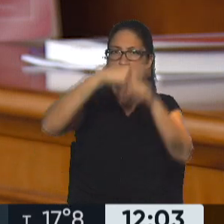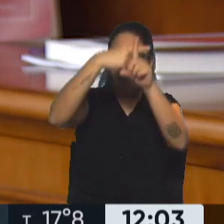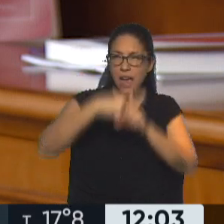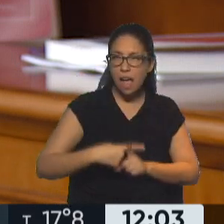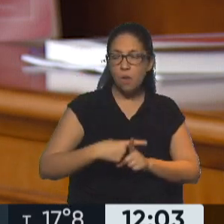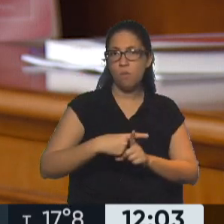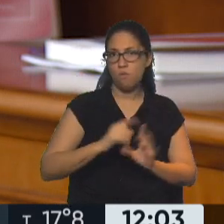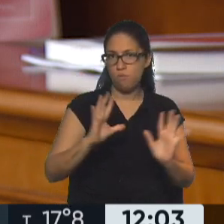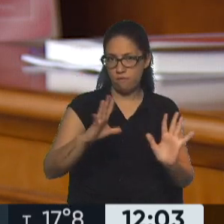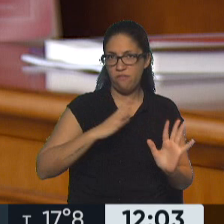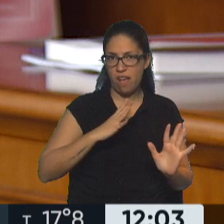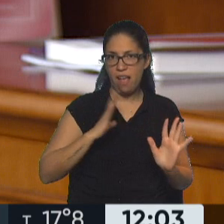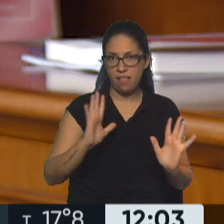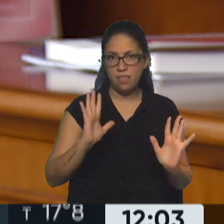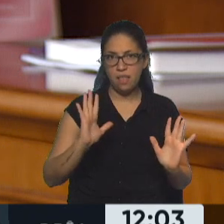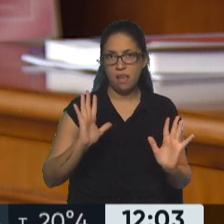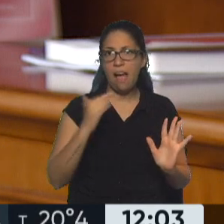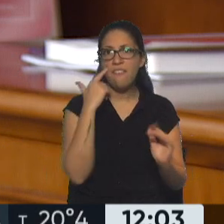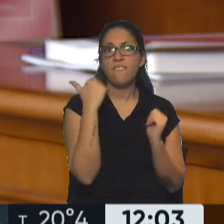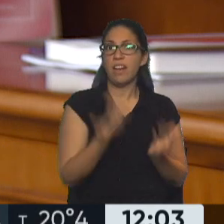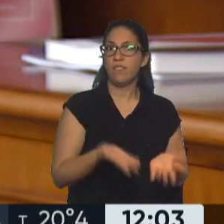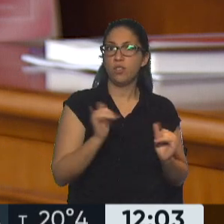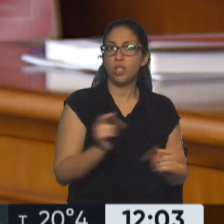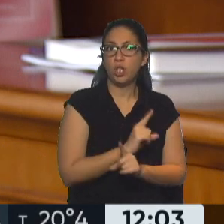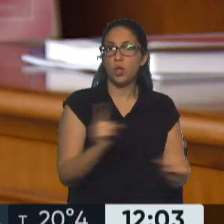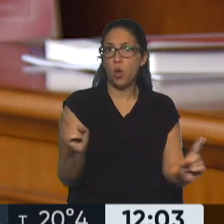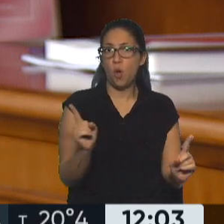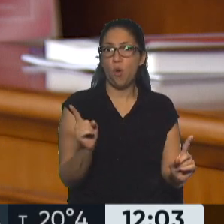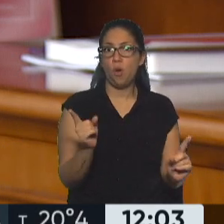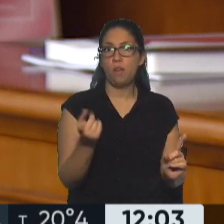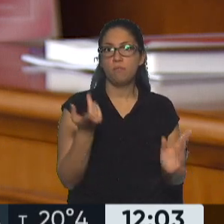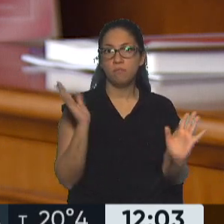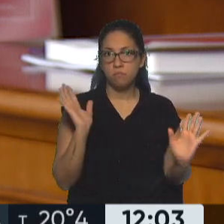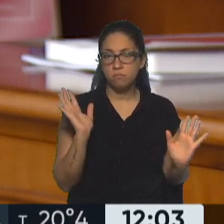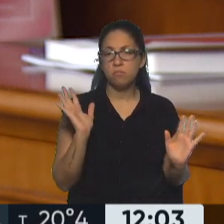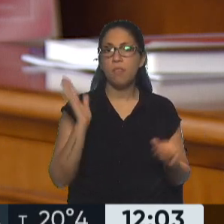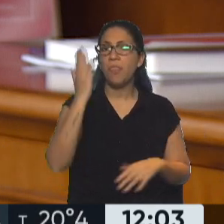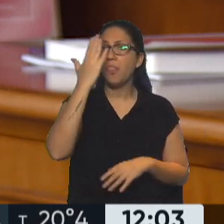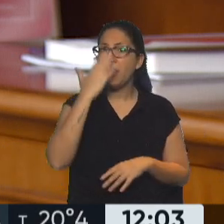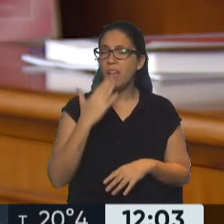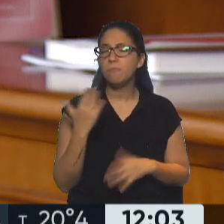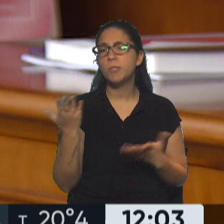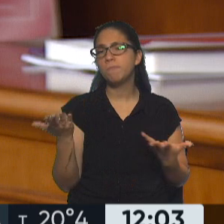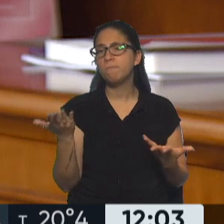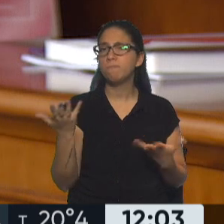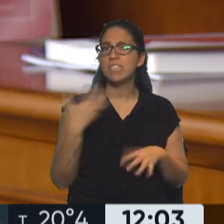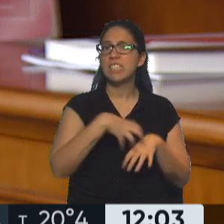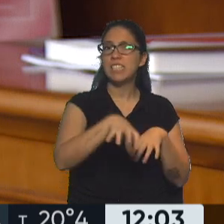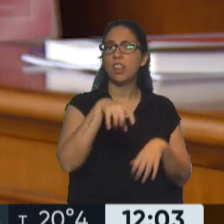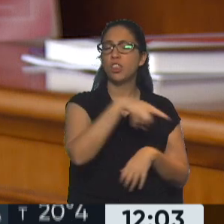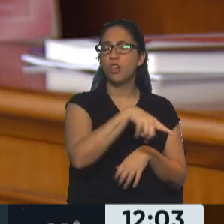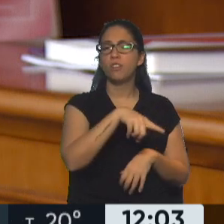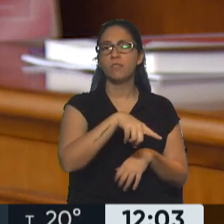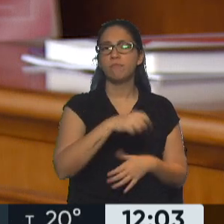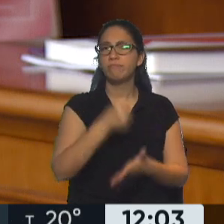los productores para ver si realmente esto les genera un beneficio o no y lo van a utilizar. Después hay que entender que es un sector que viene pujando